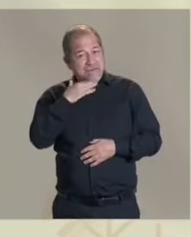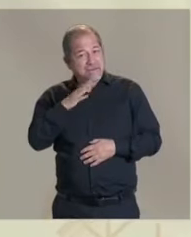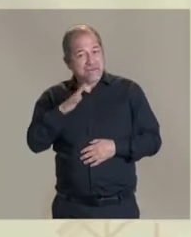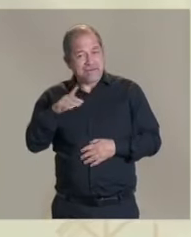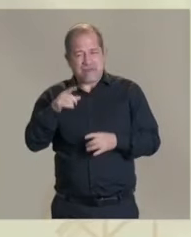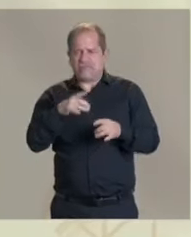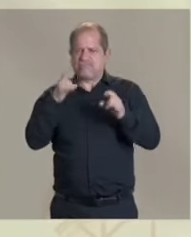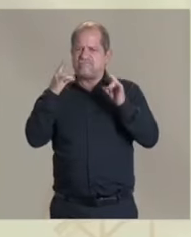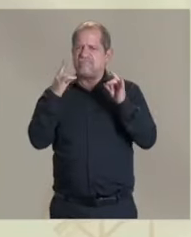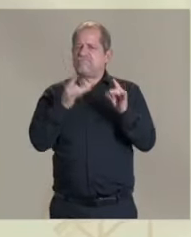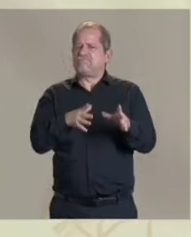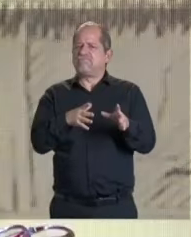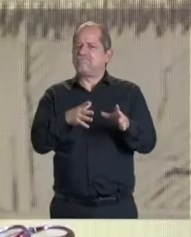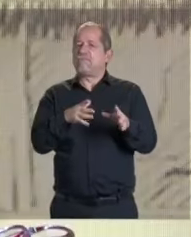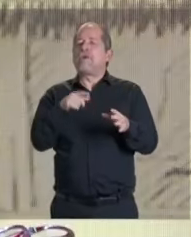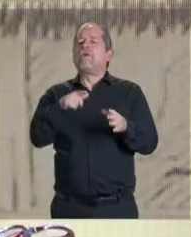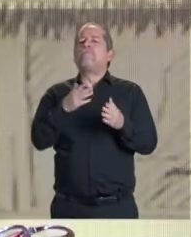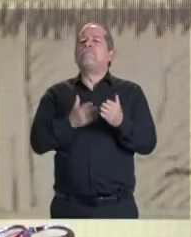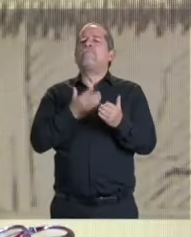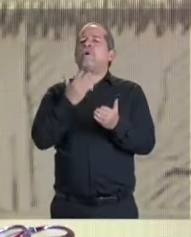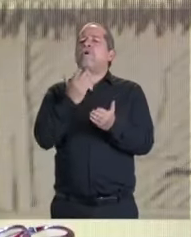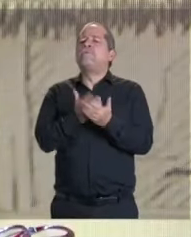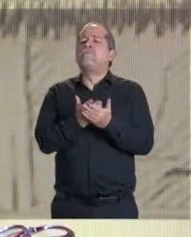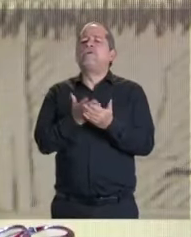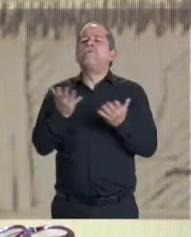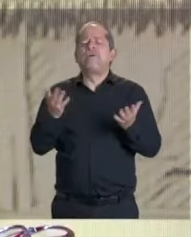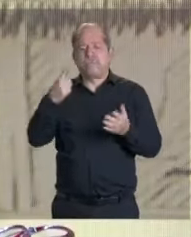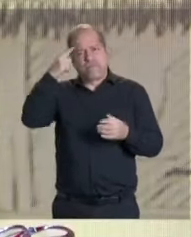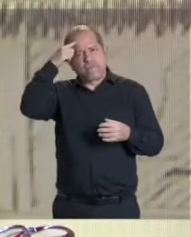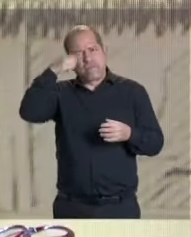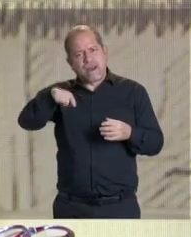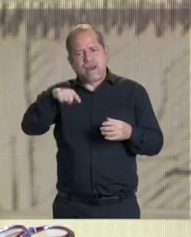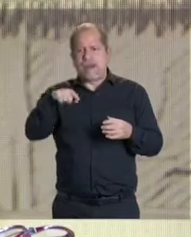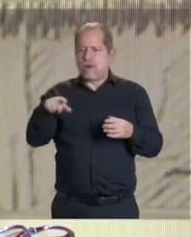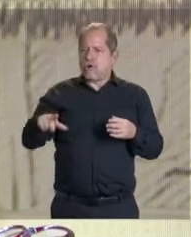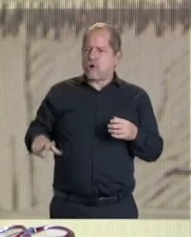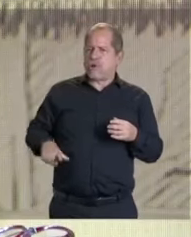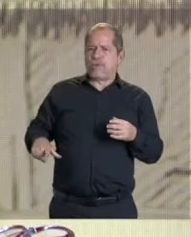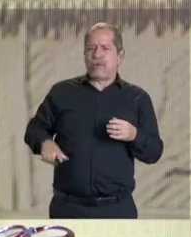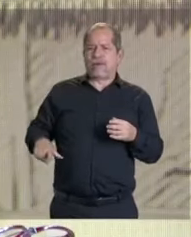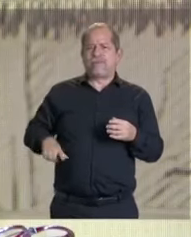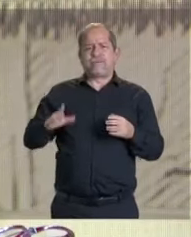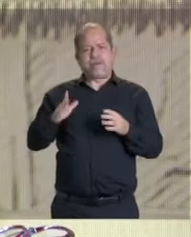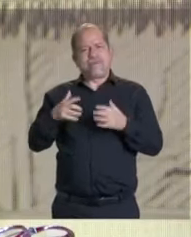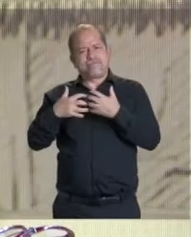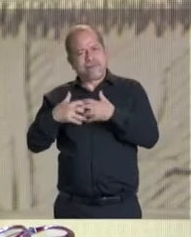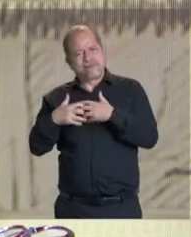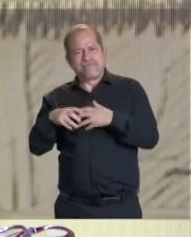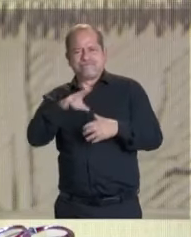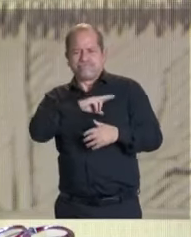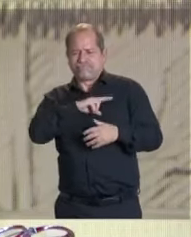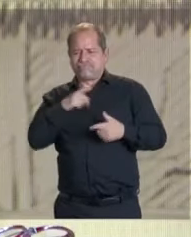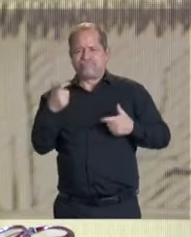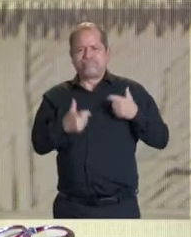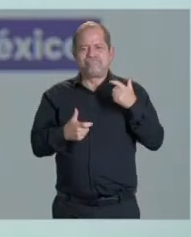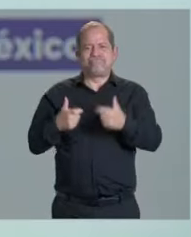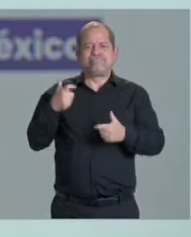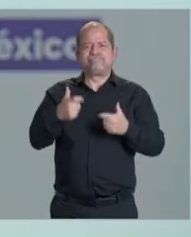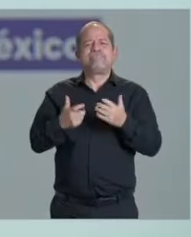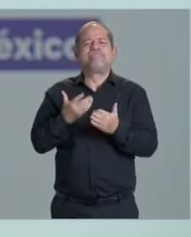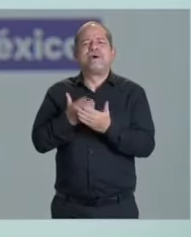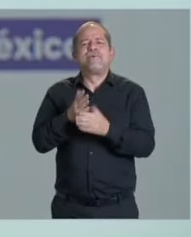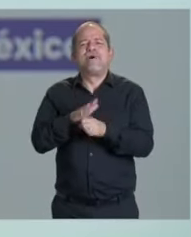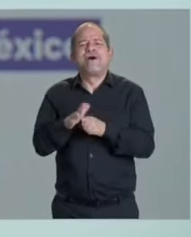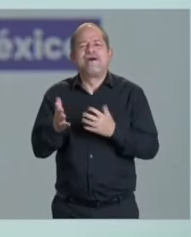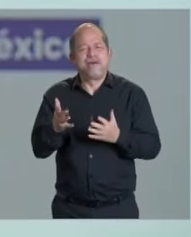¿Qué proyecto tienen también para las inversiones, tanto públicas como privadas, candidata Claudia Sheinbaum? La única